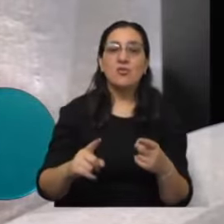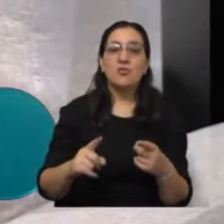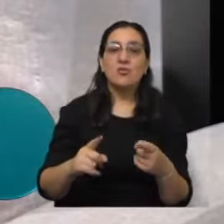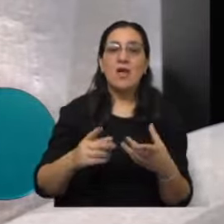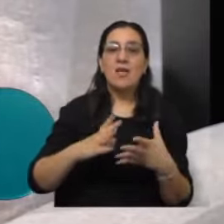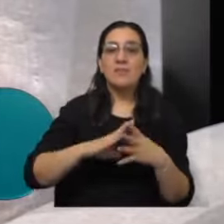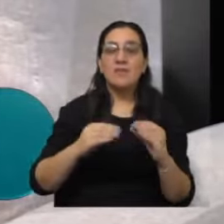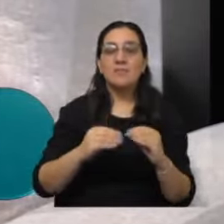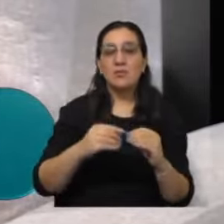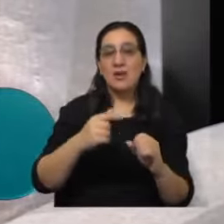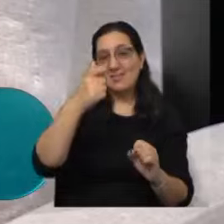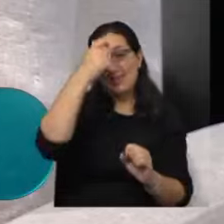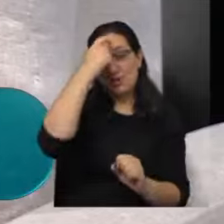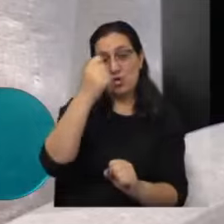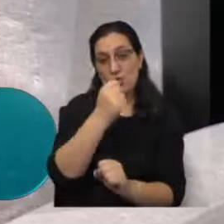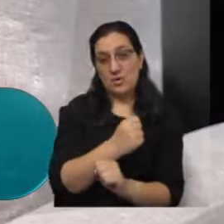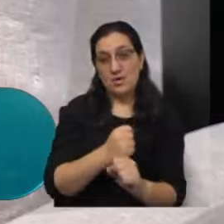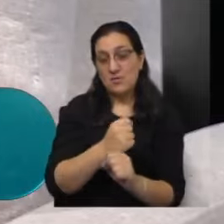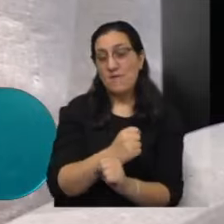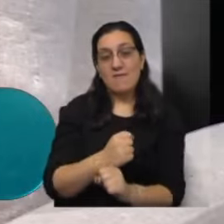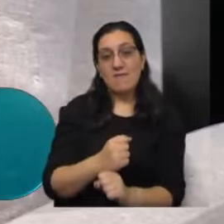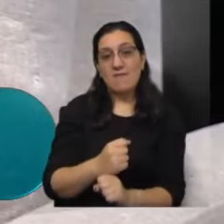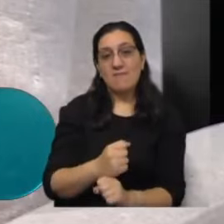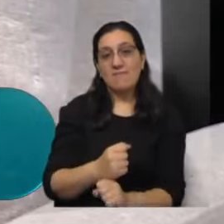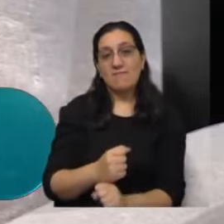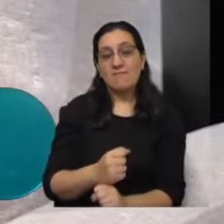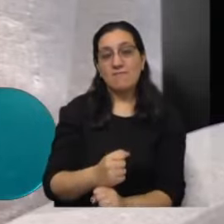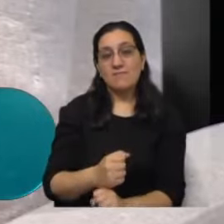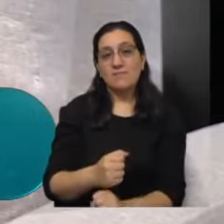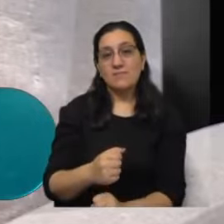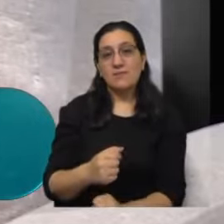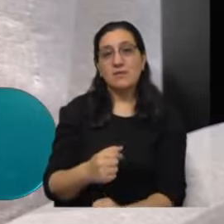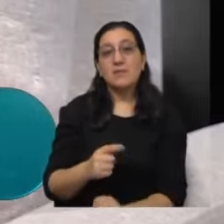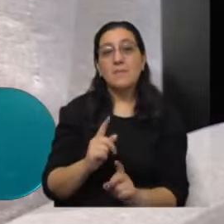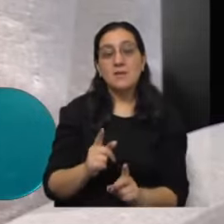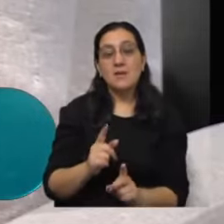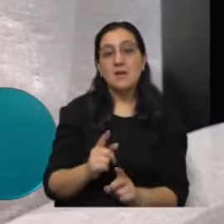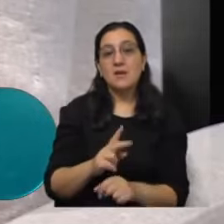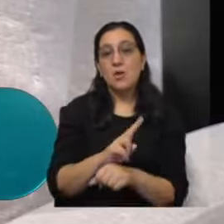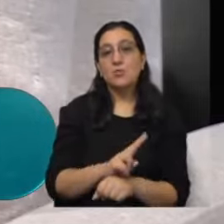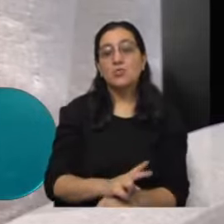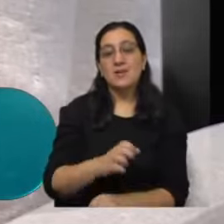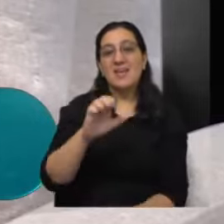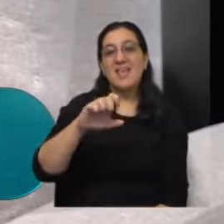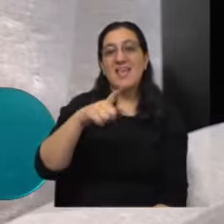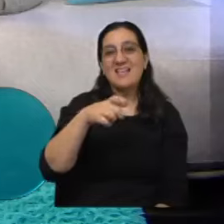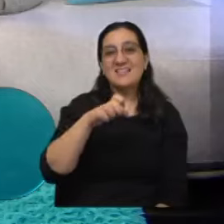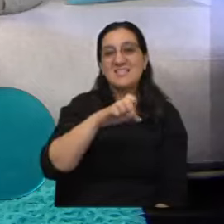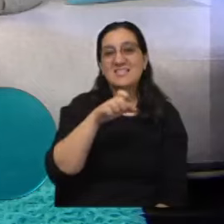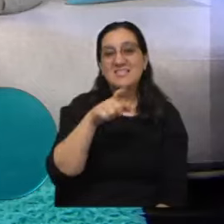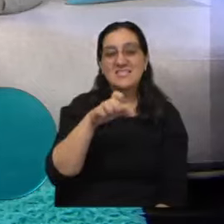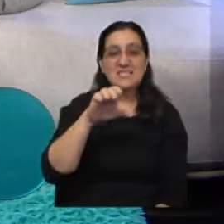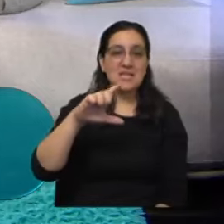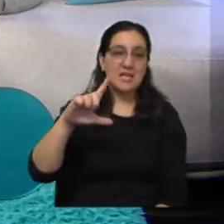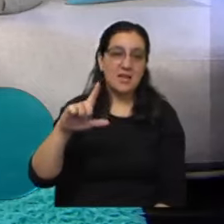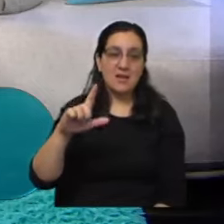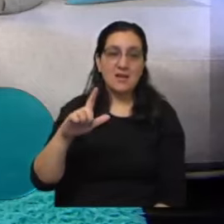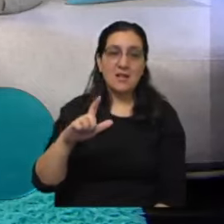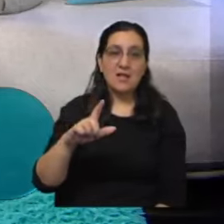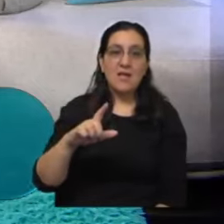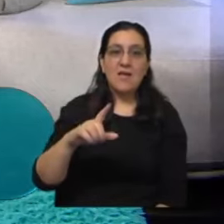el mundo tecnológico. Y quiero decir que lo que más soy fatal es en el uso del Excel. No sé, no, pero, no.